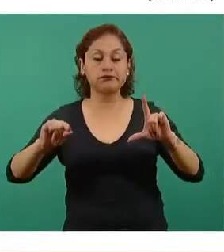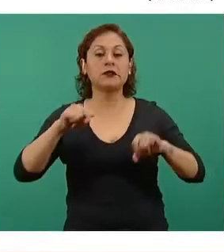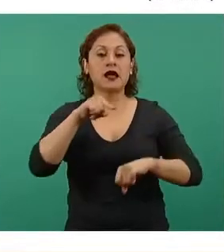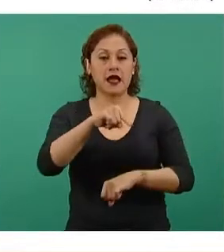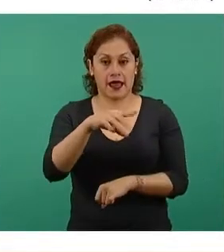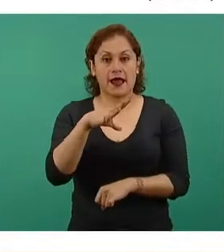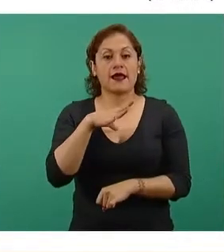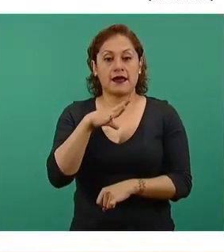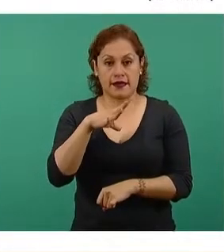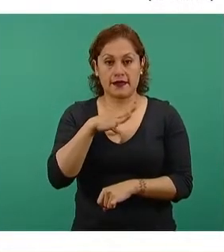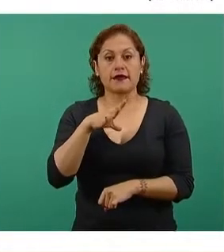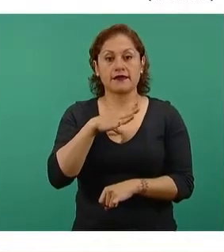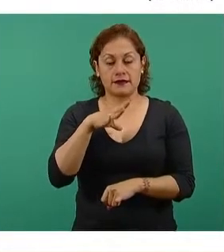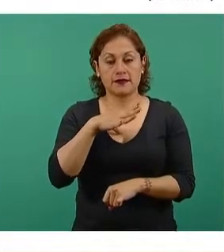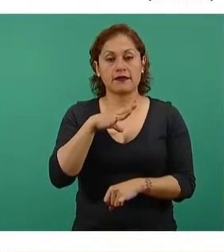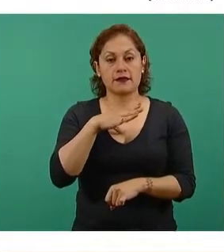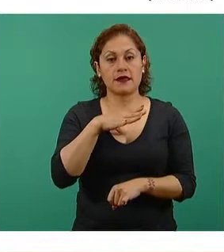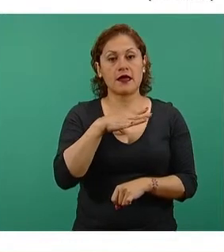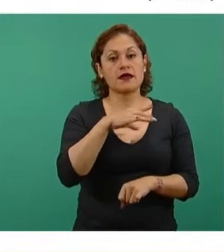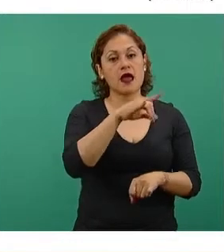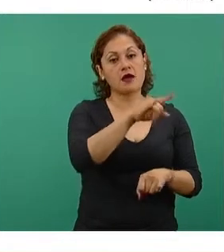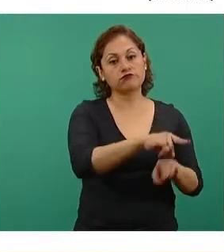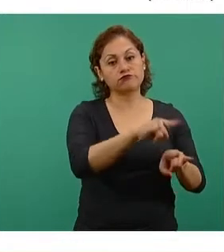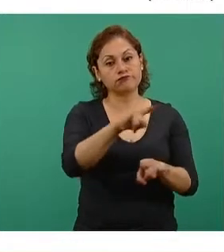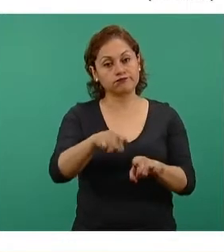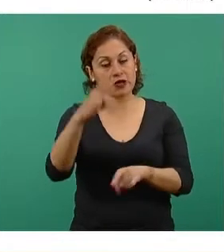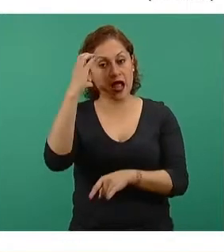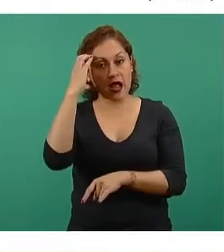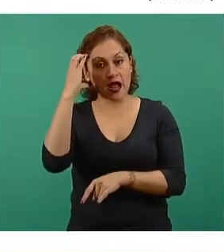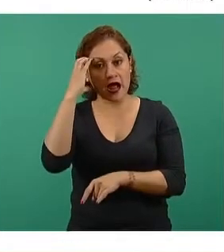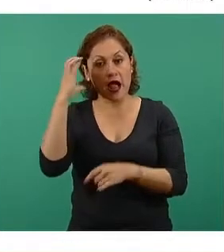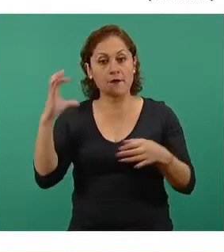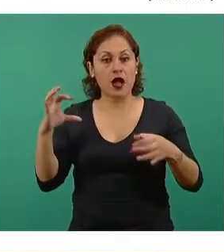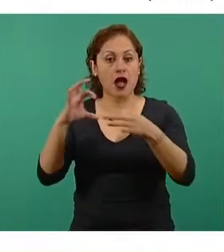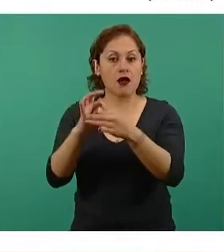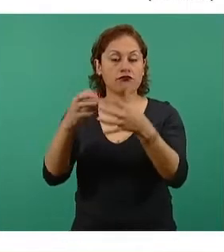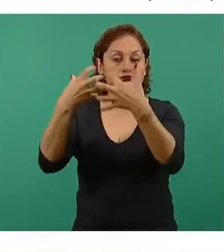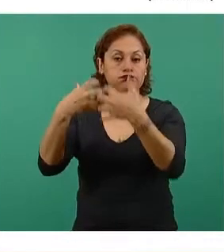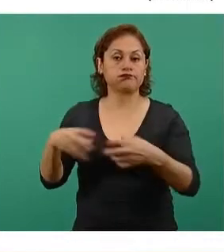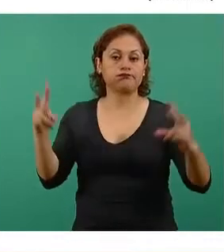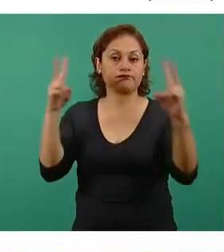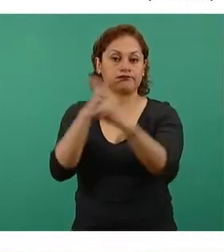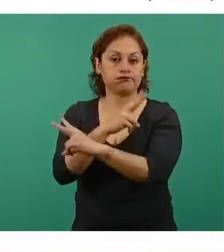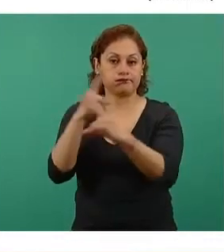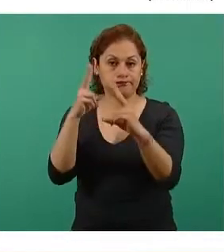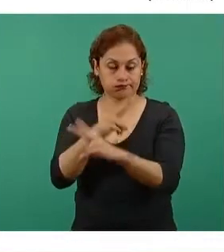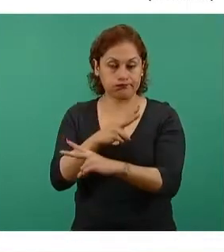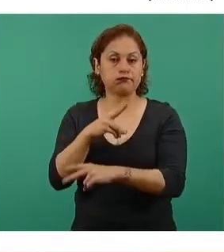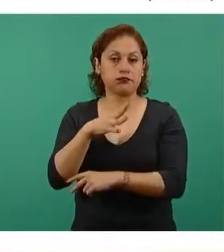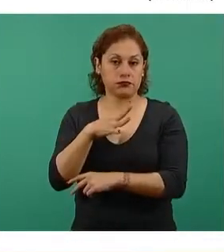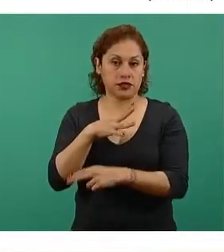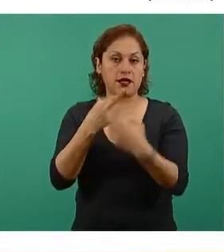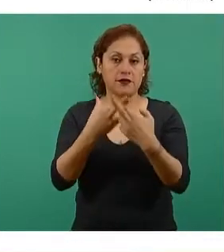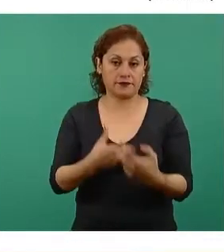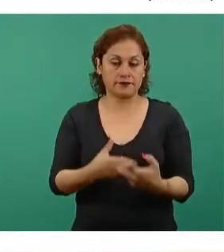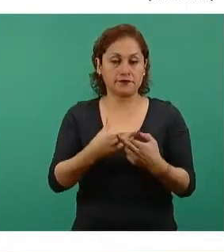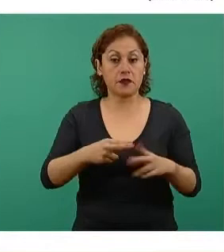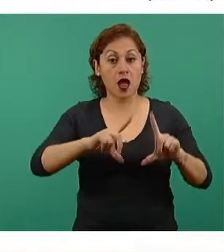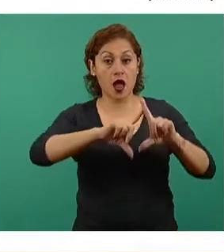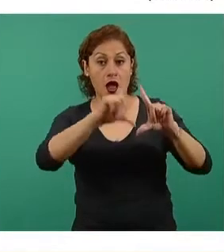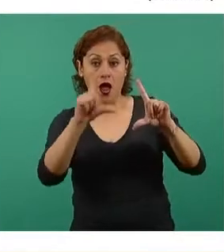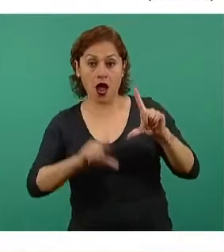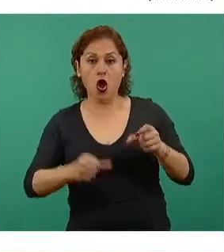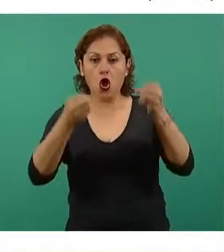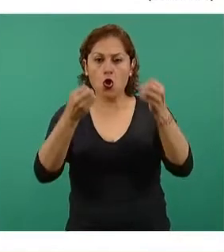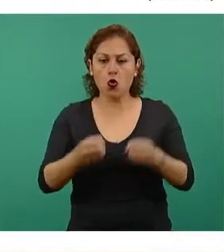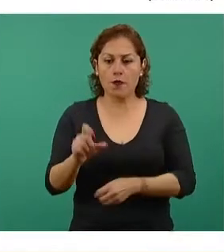de camas para hospitalización con ventilador, que actualmente la ocupación nacional es del 26%, y observemos pues